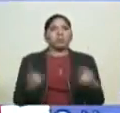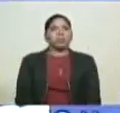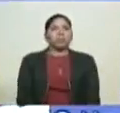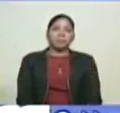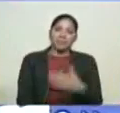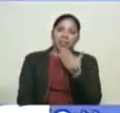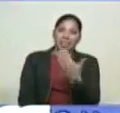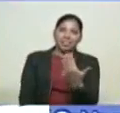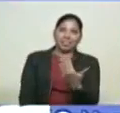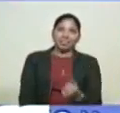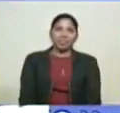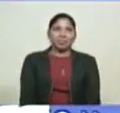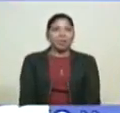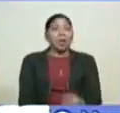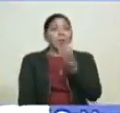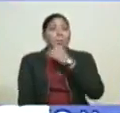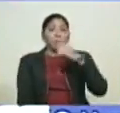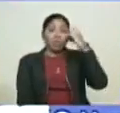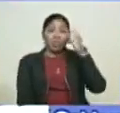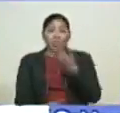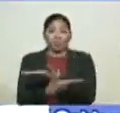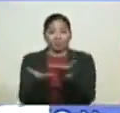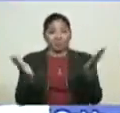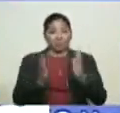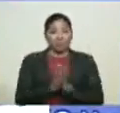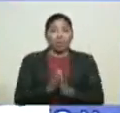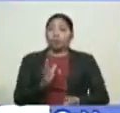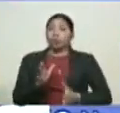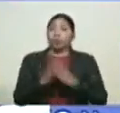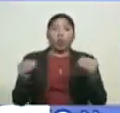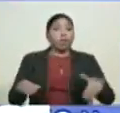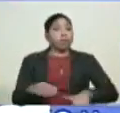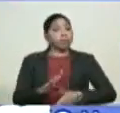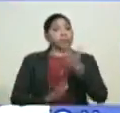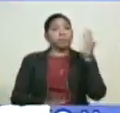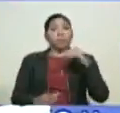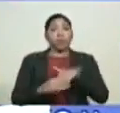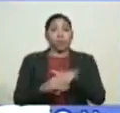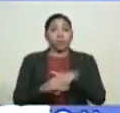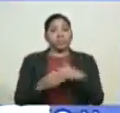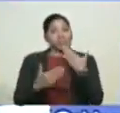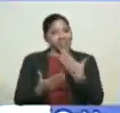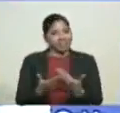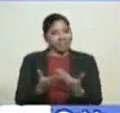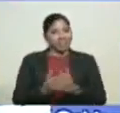Gracias. Buenos días a todos. A votar. A votar y a votar. Gracias.